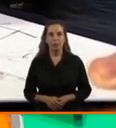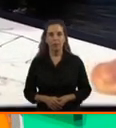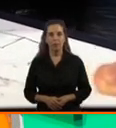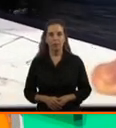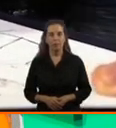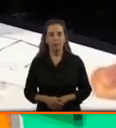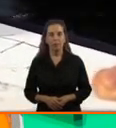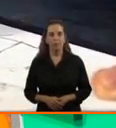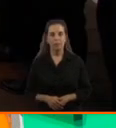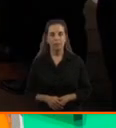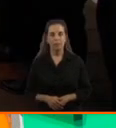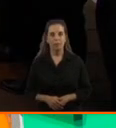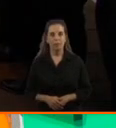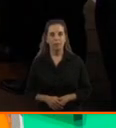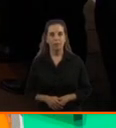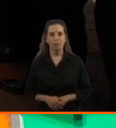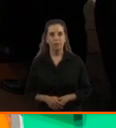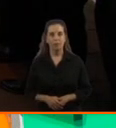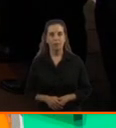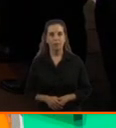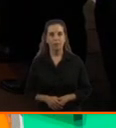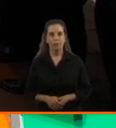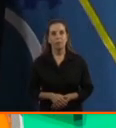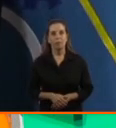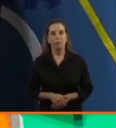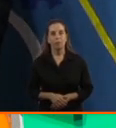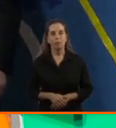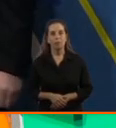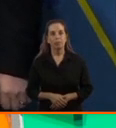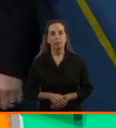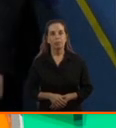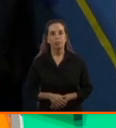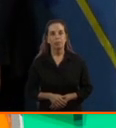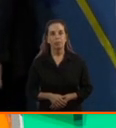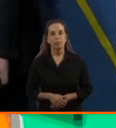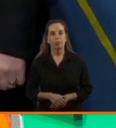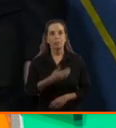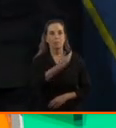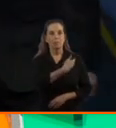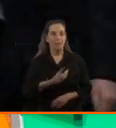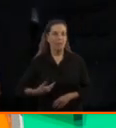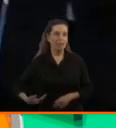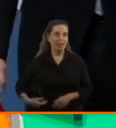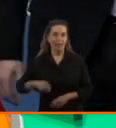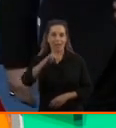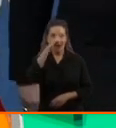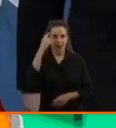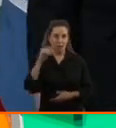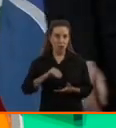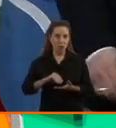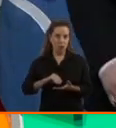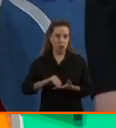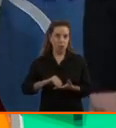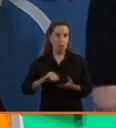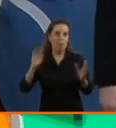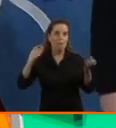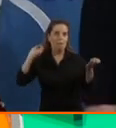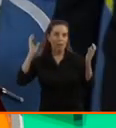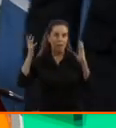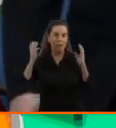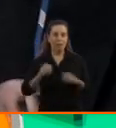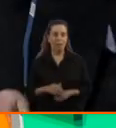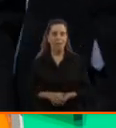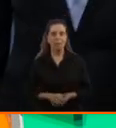¿no? Tratar de orientar qué tipo de capitalismo se quiere tener. Todo eso son medidas del gobierno. Lo que ocurre es